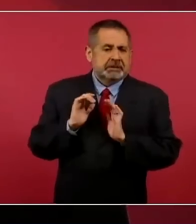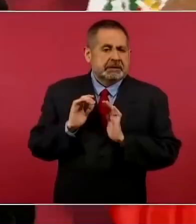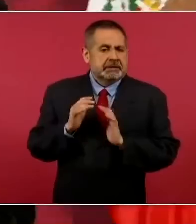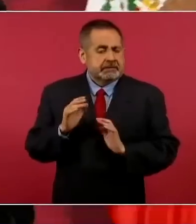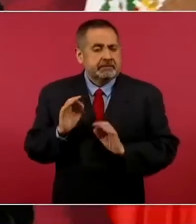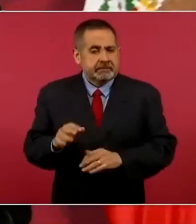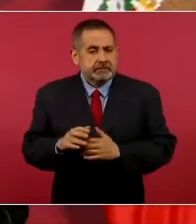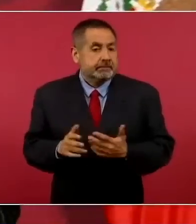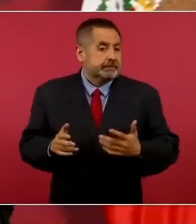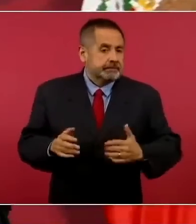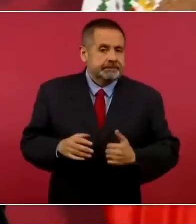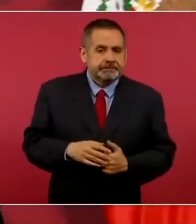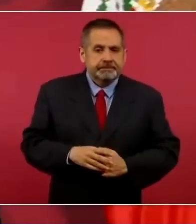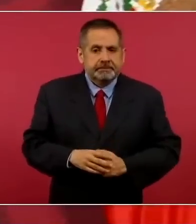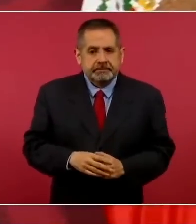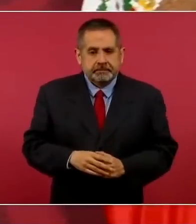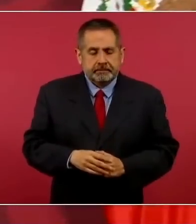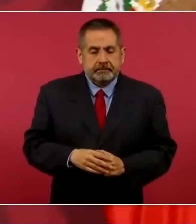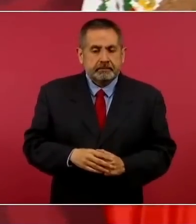porque a veces